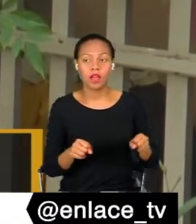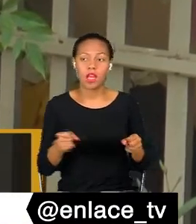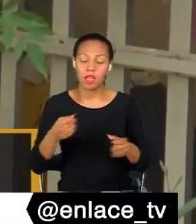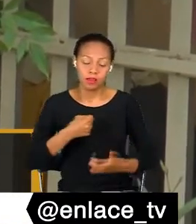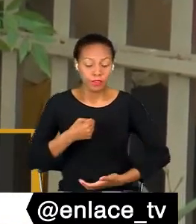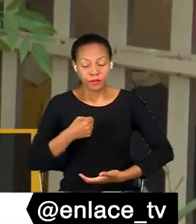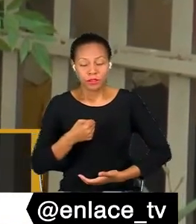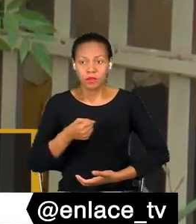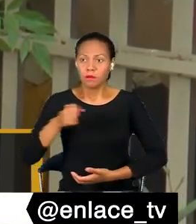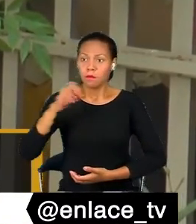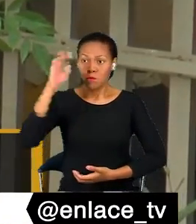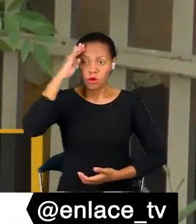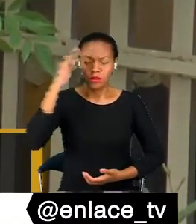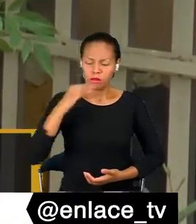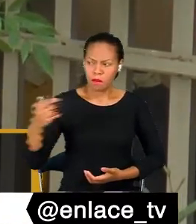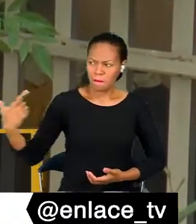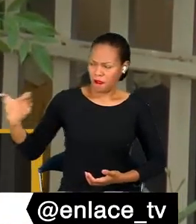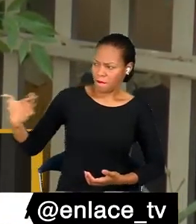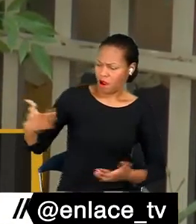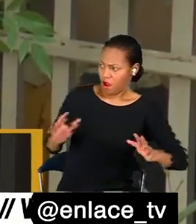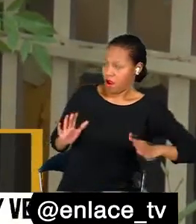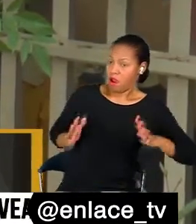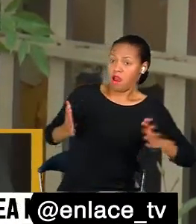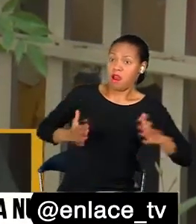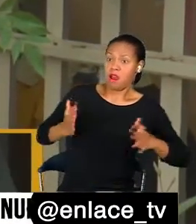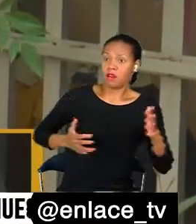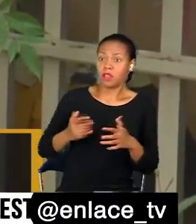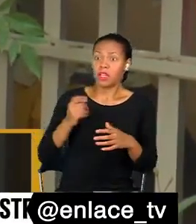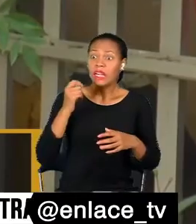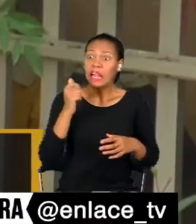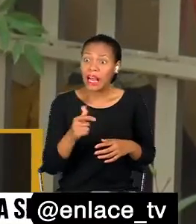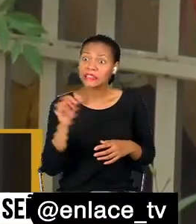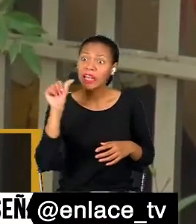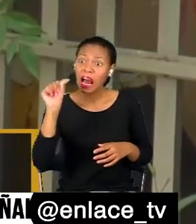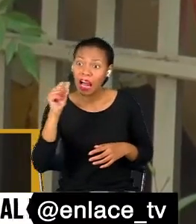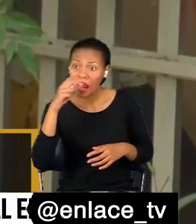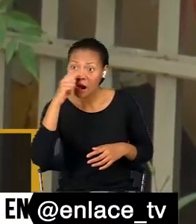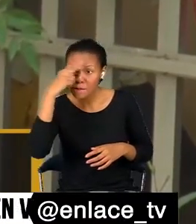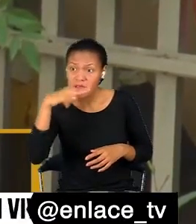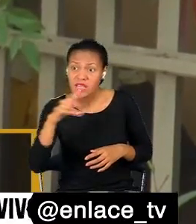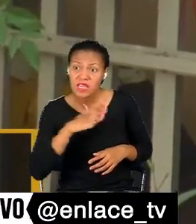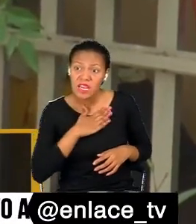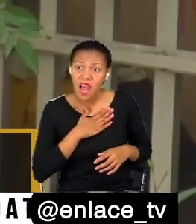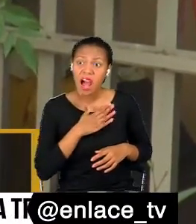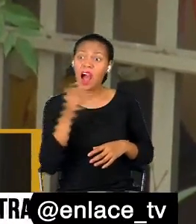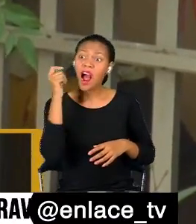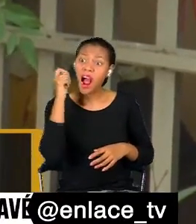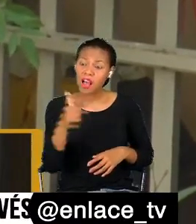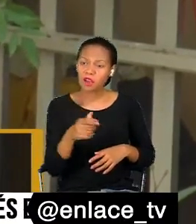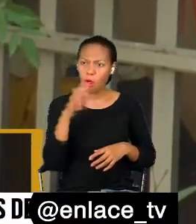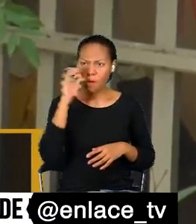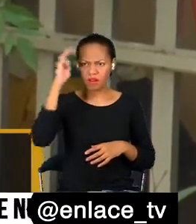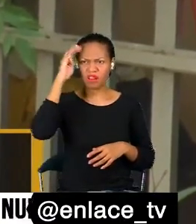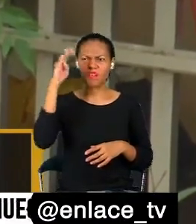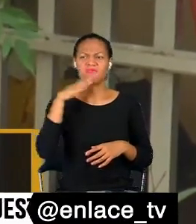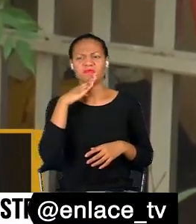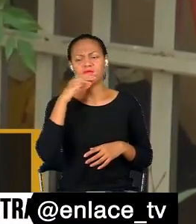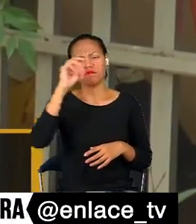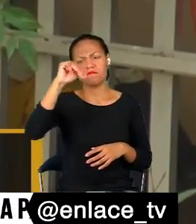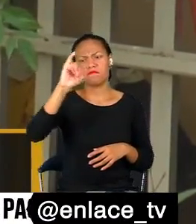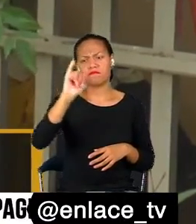señores agentes le dispararon. Casito me impacta una niña. El nombre del señor agente es Miguel. Tengo